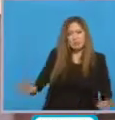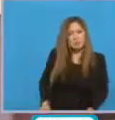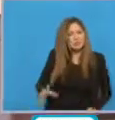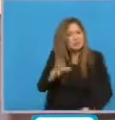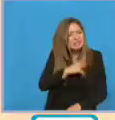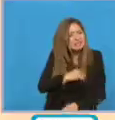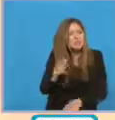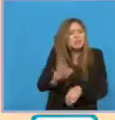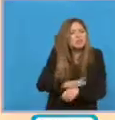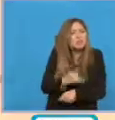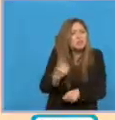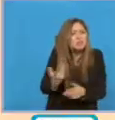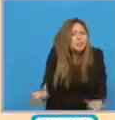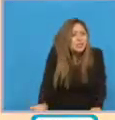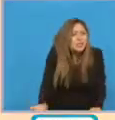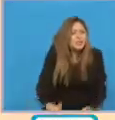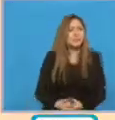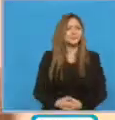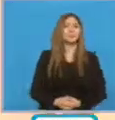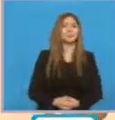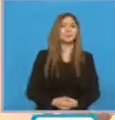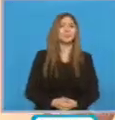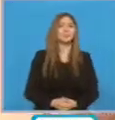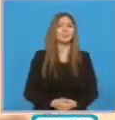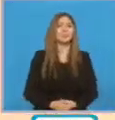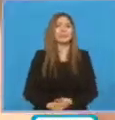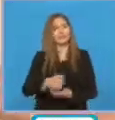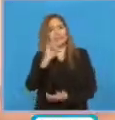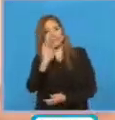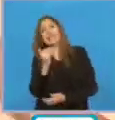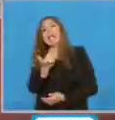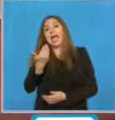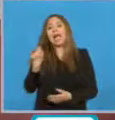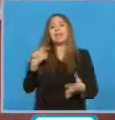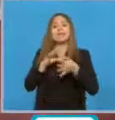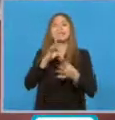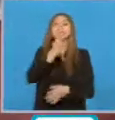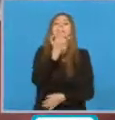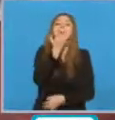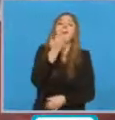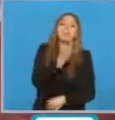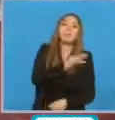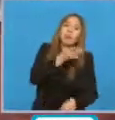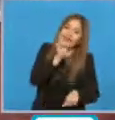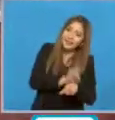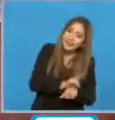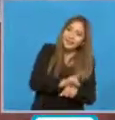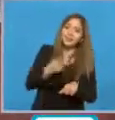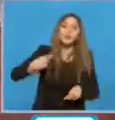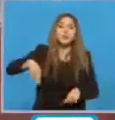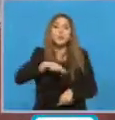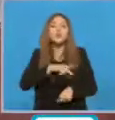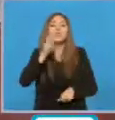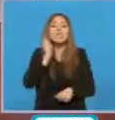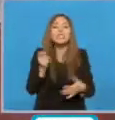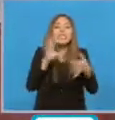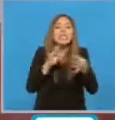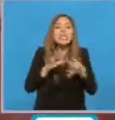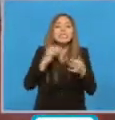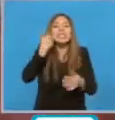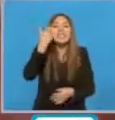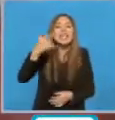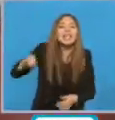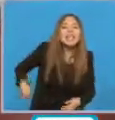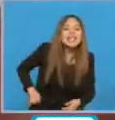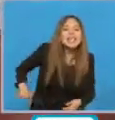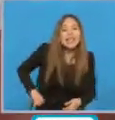esto? Justamente antes de entrar, buenos días. Buenos días, Alicia. Ay, buenos días, Alicia, ya estamos todos emocionados. Ya quiero hablar, Es un